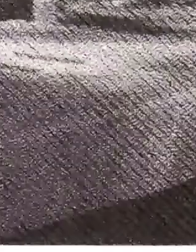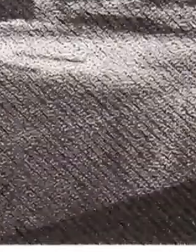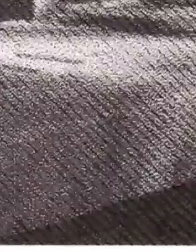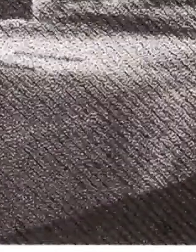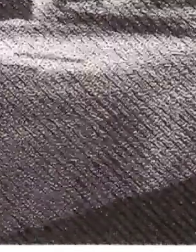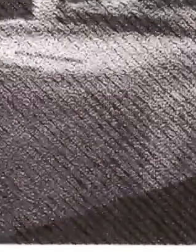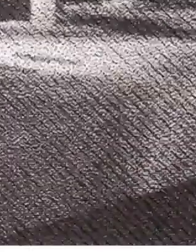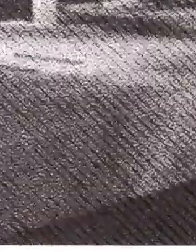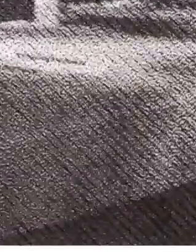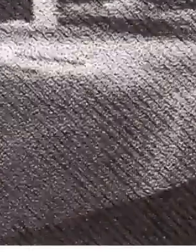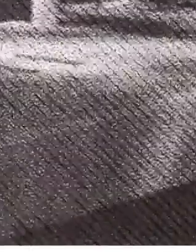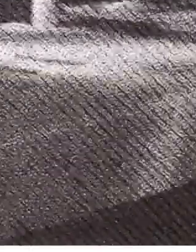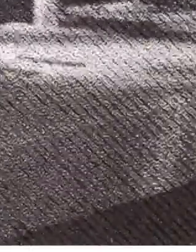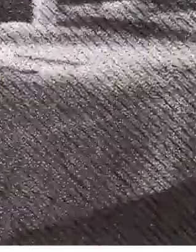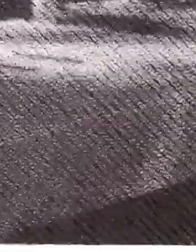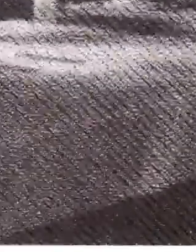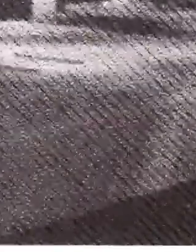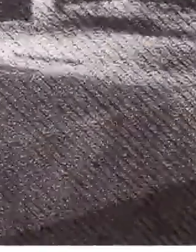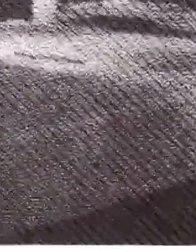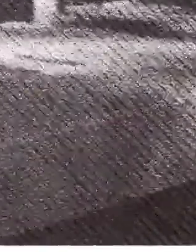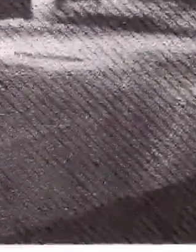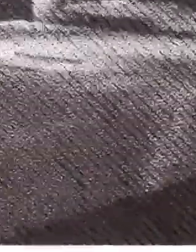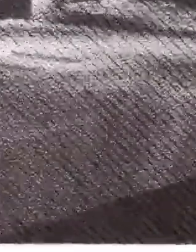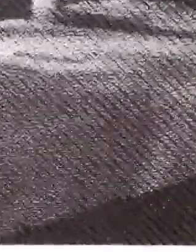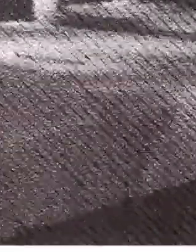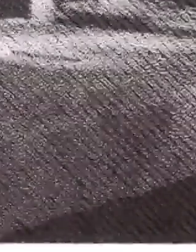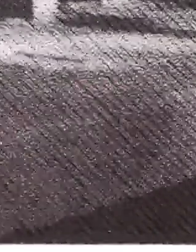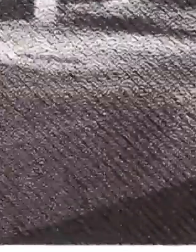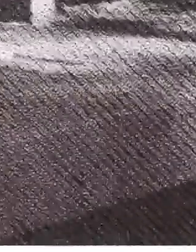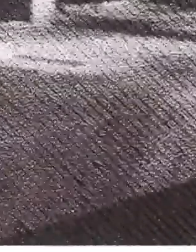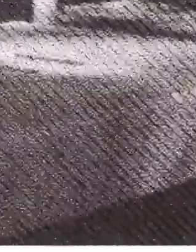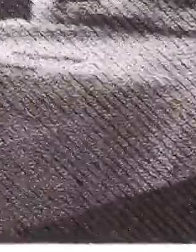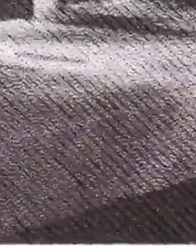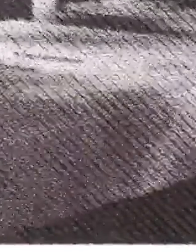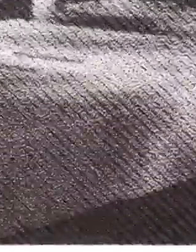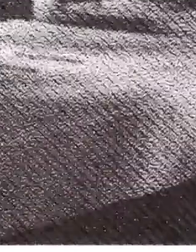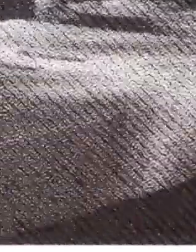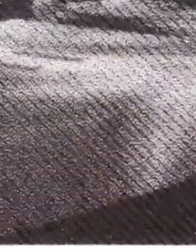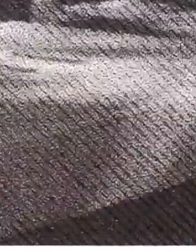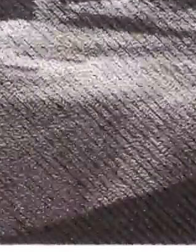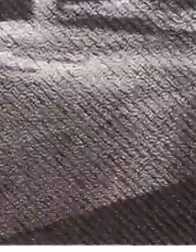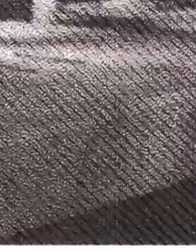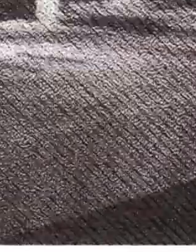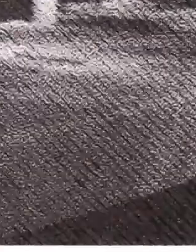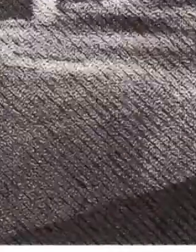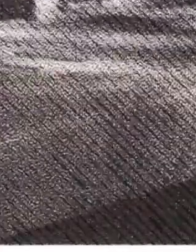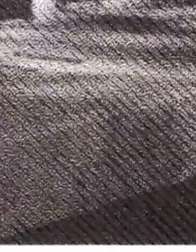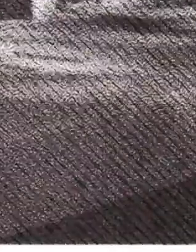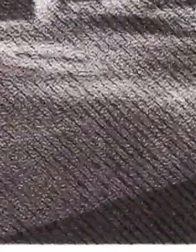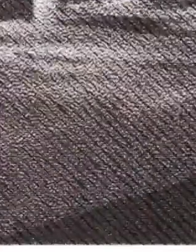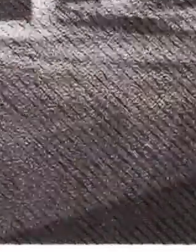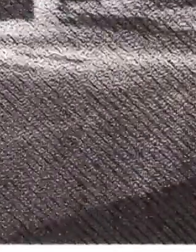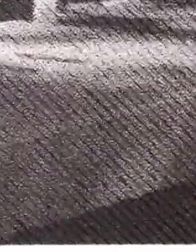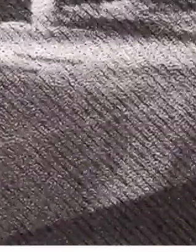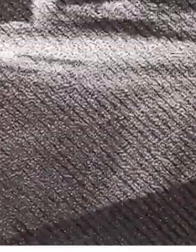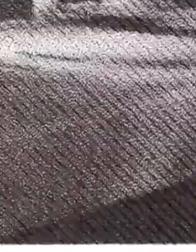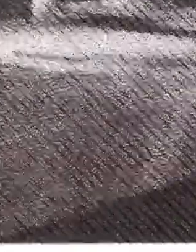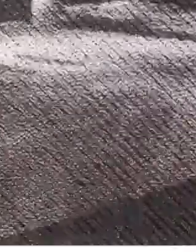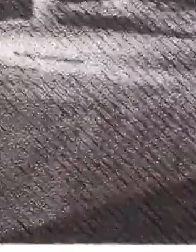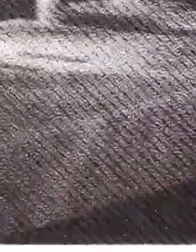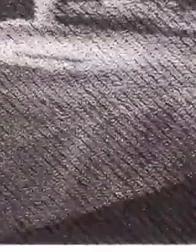banca mientras aparece el texto. Emanuel tiene 9 años y con su patineta recorre Los Espejos.